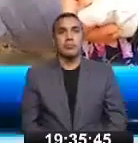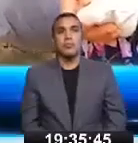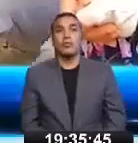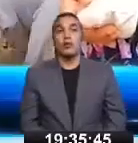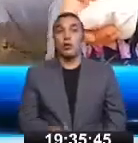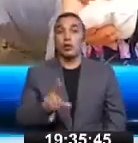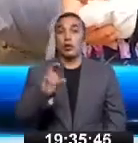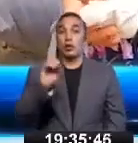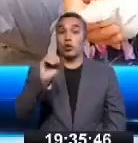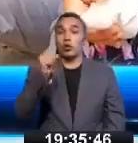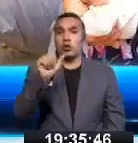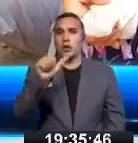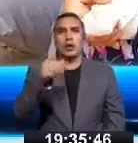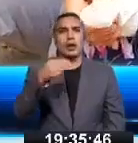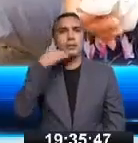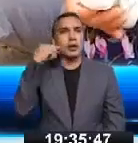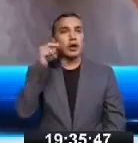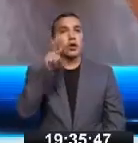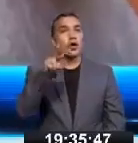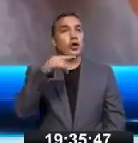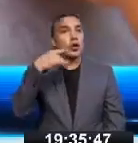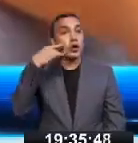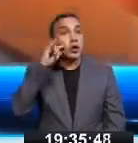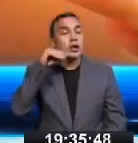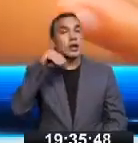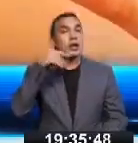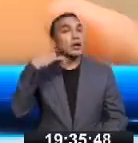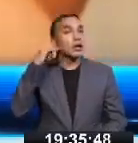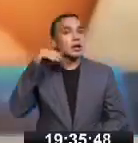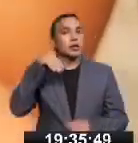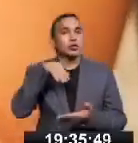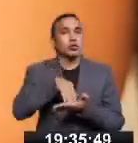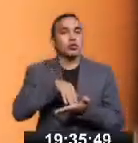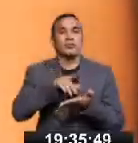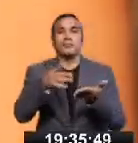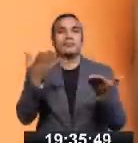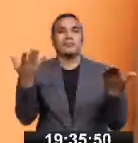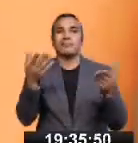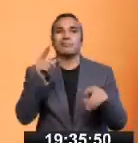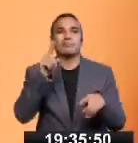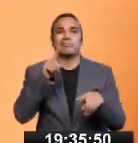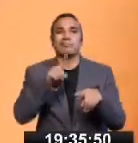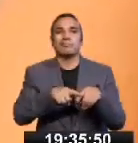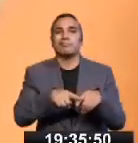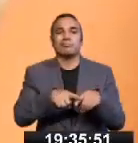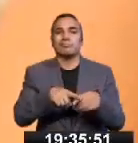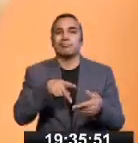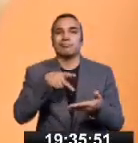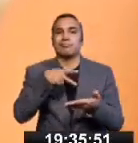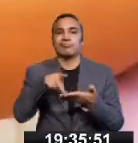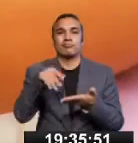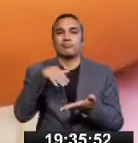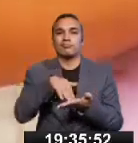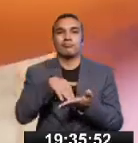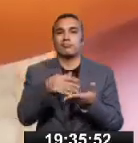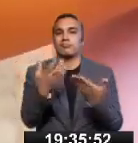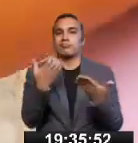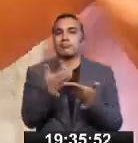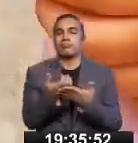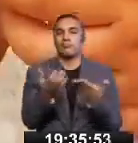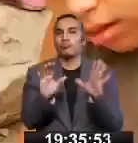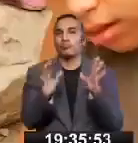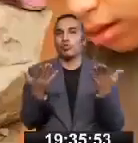rosa veamos es madre de dos niñas en edad escolar se vio forzada a prescindir de la educación porque no tiene recursos